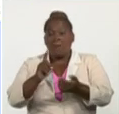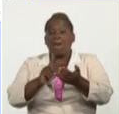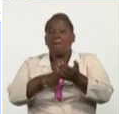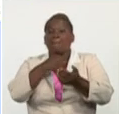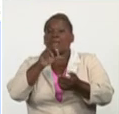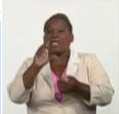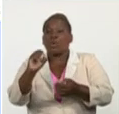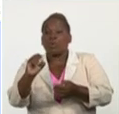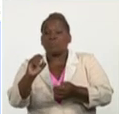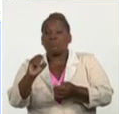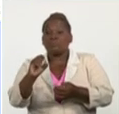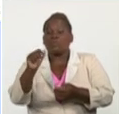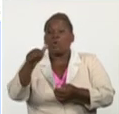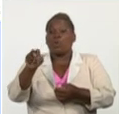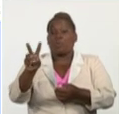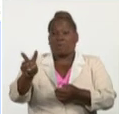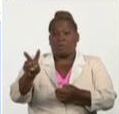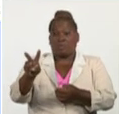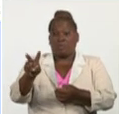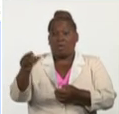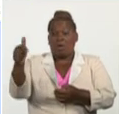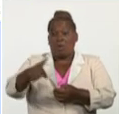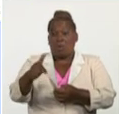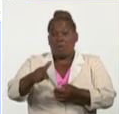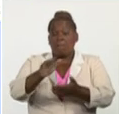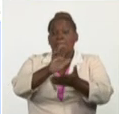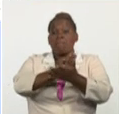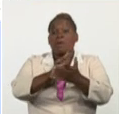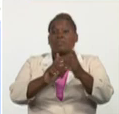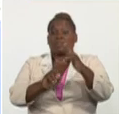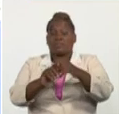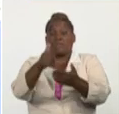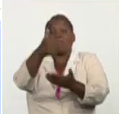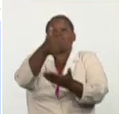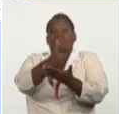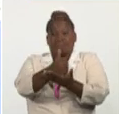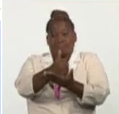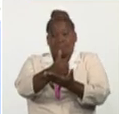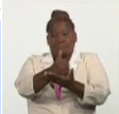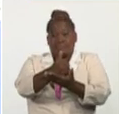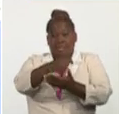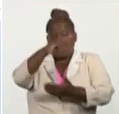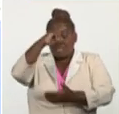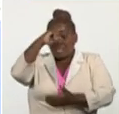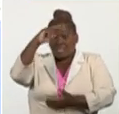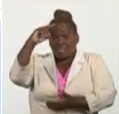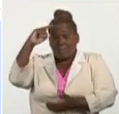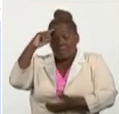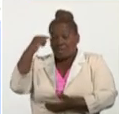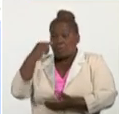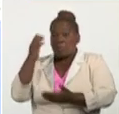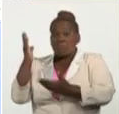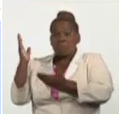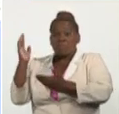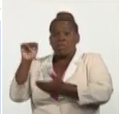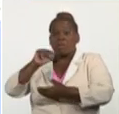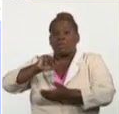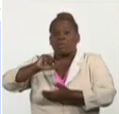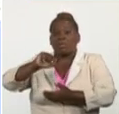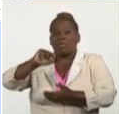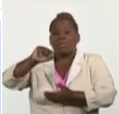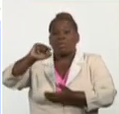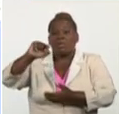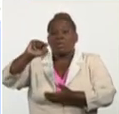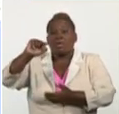Agüey Grande y Matanzas. Santi Espíritu, como ustedes ven, desciende en